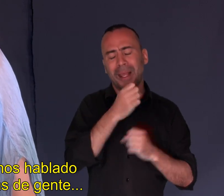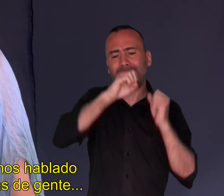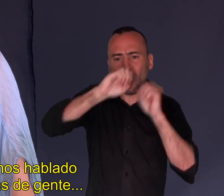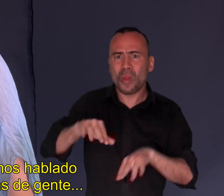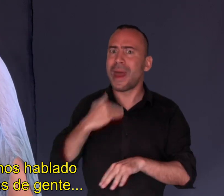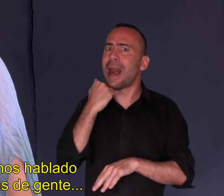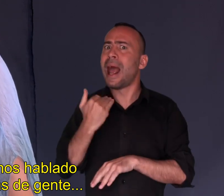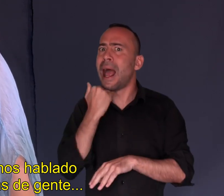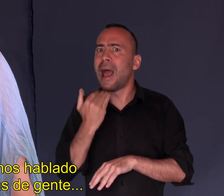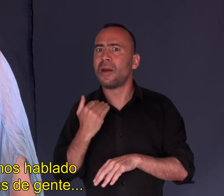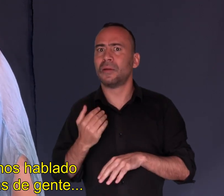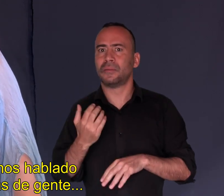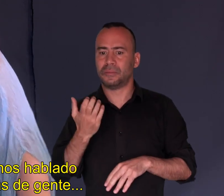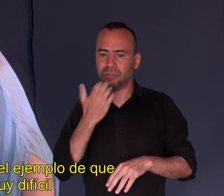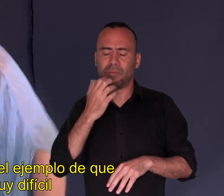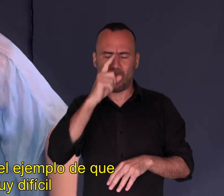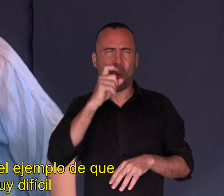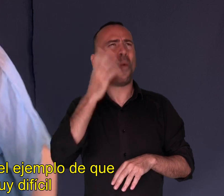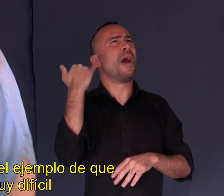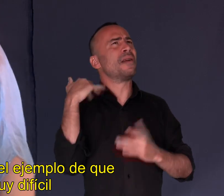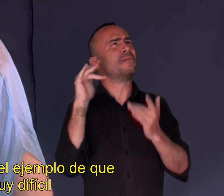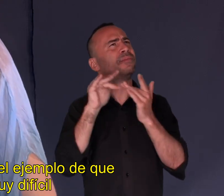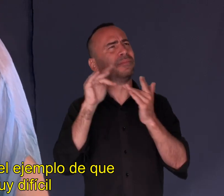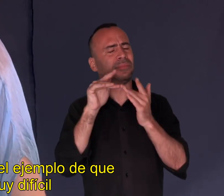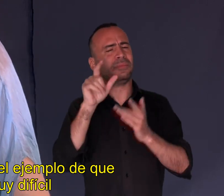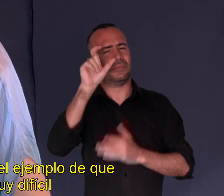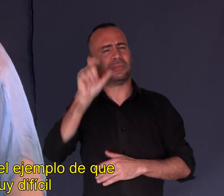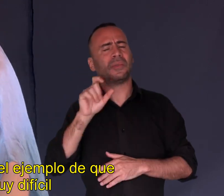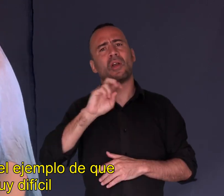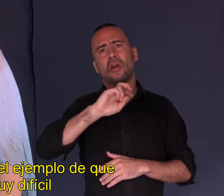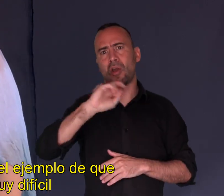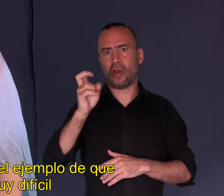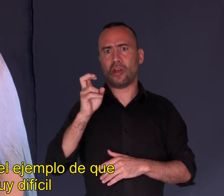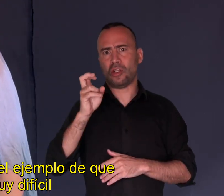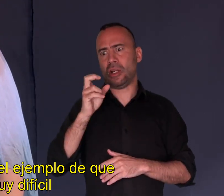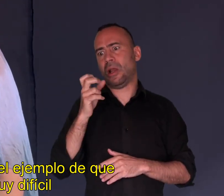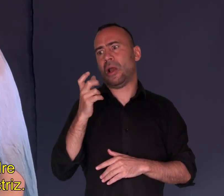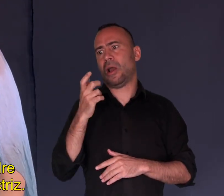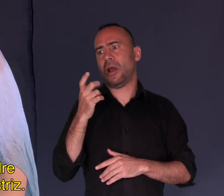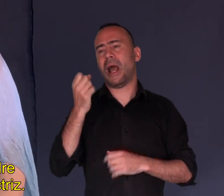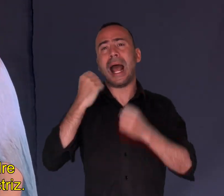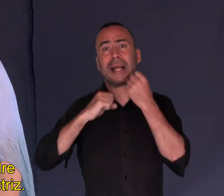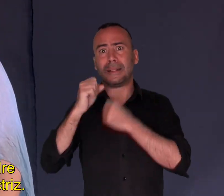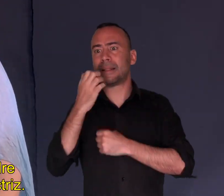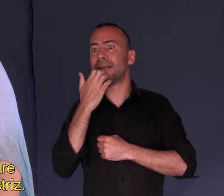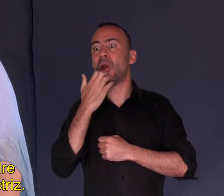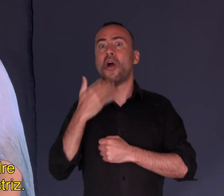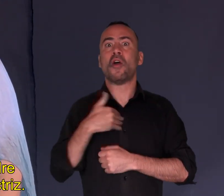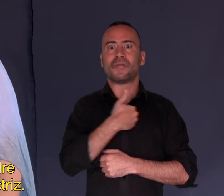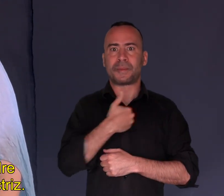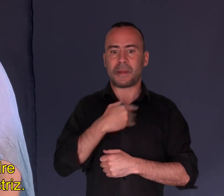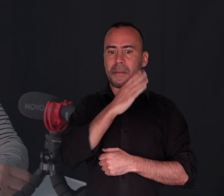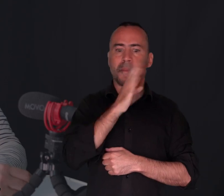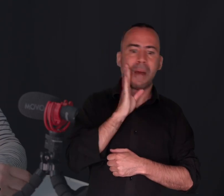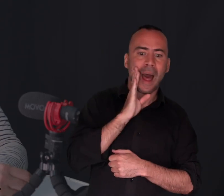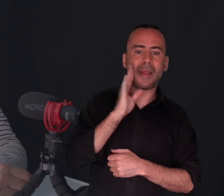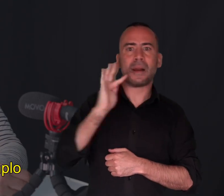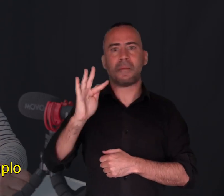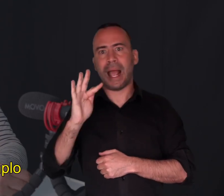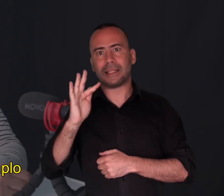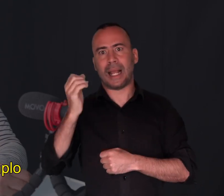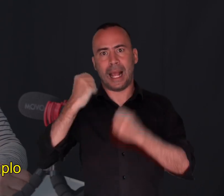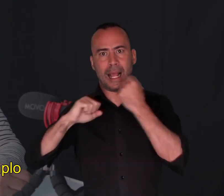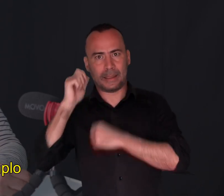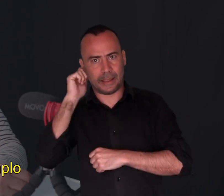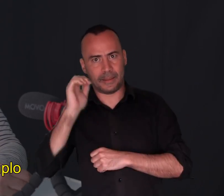hablado en otros programas por ejemplo de gente Pues que yo por ejemplo Yo ponía el caso de que me parece muy difícil ser madre siendo actriz claro